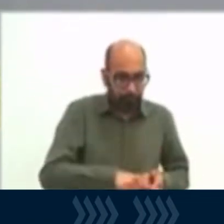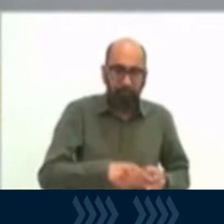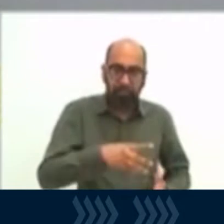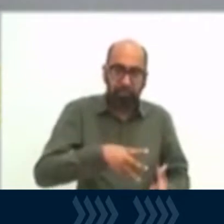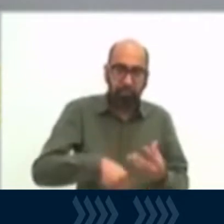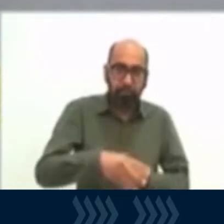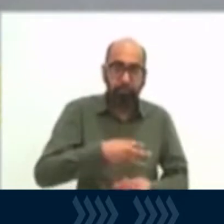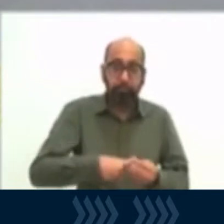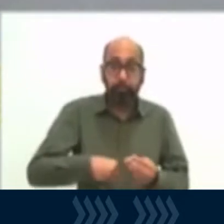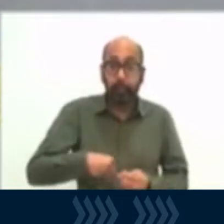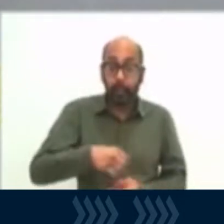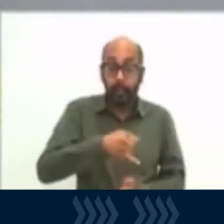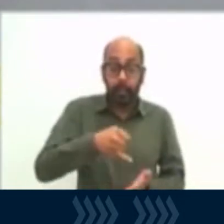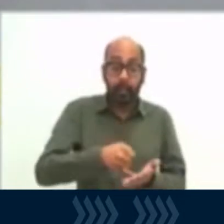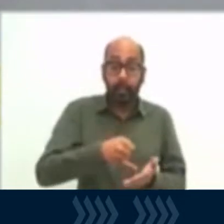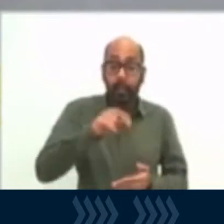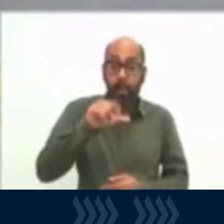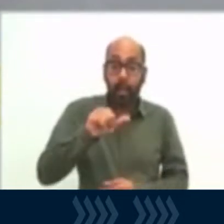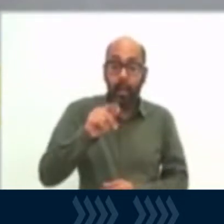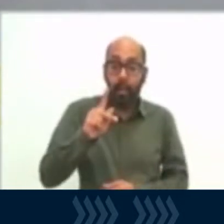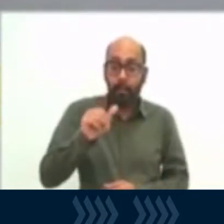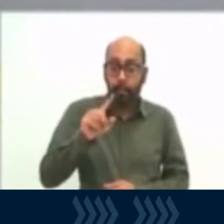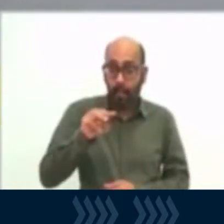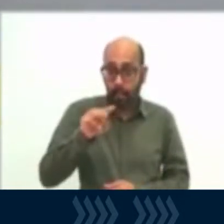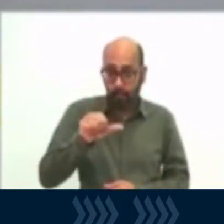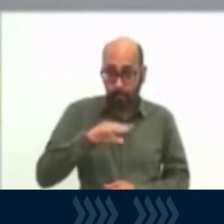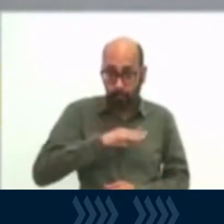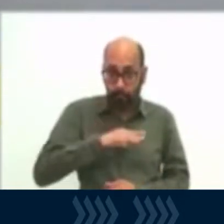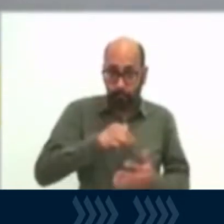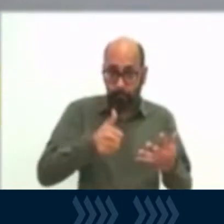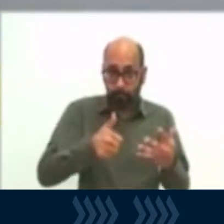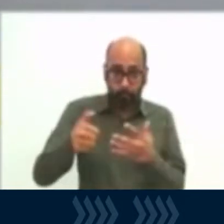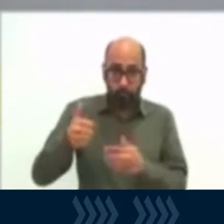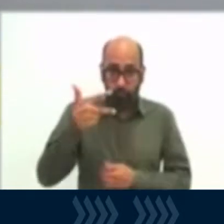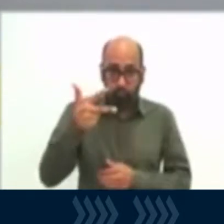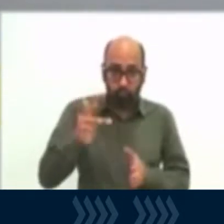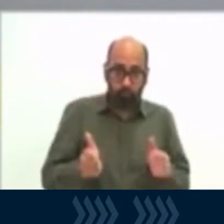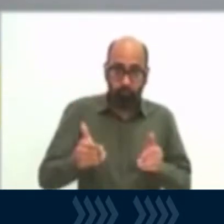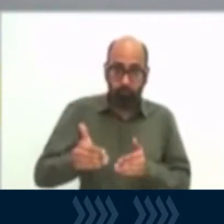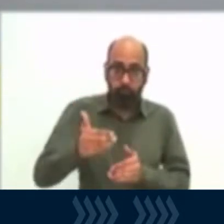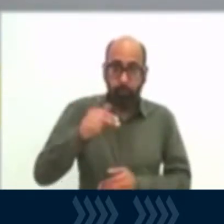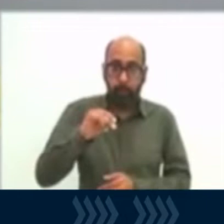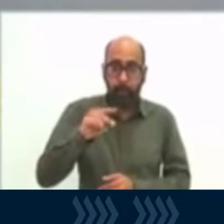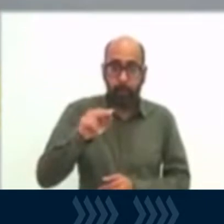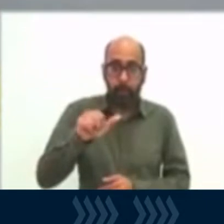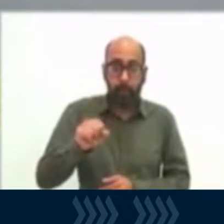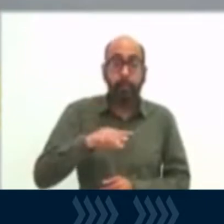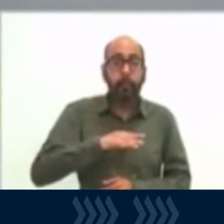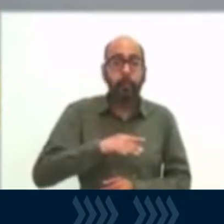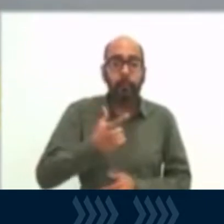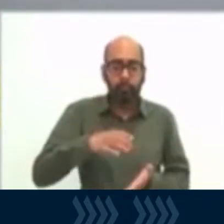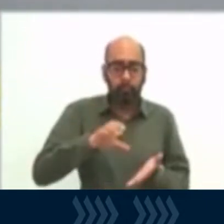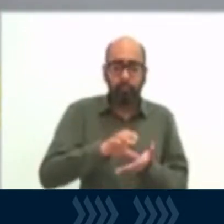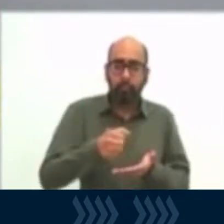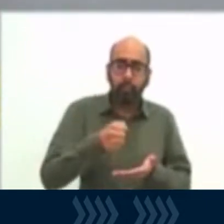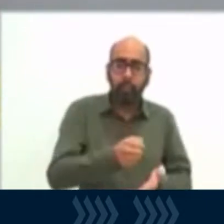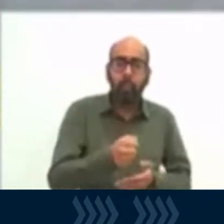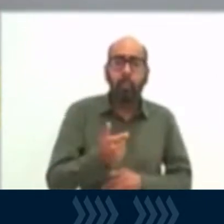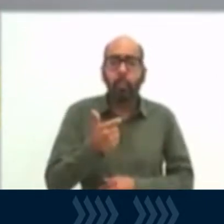La isla de La Palma integra 608 hectáreas, con lo que se proyecta una inversión de